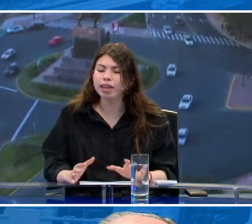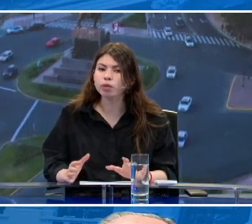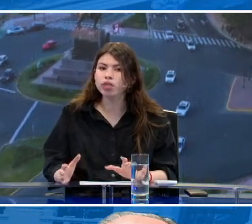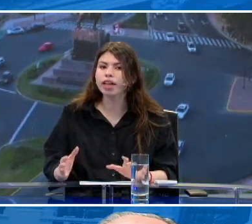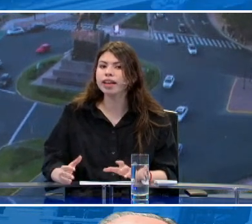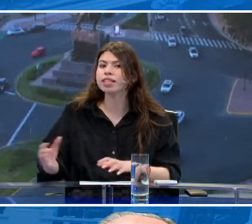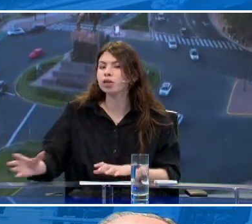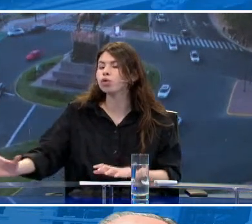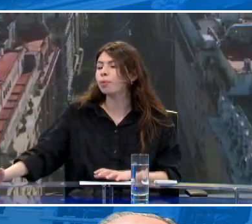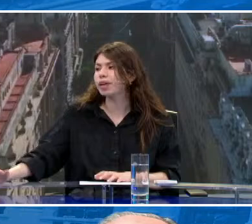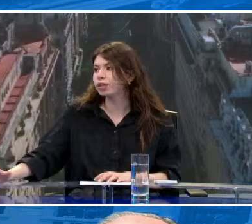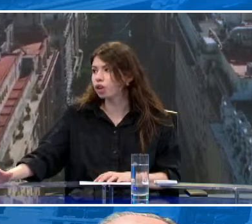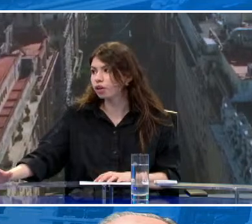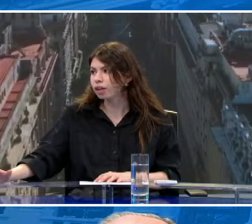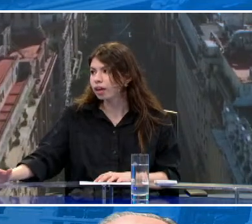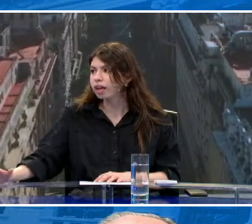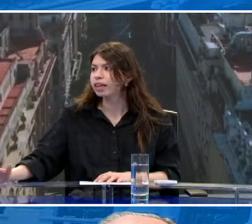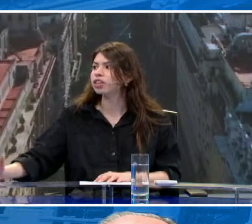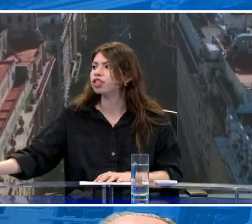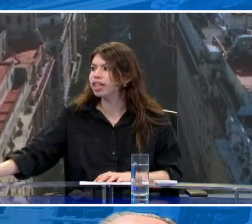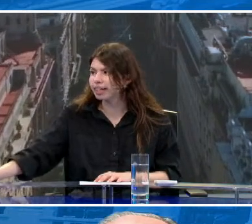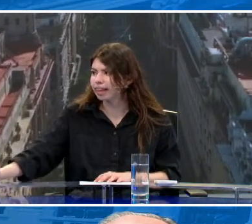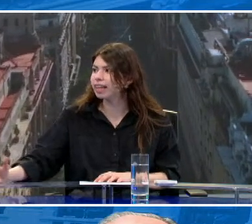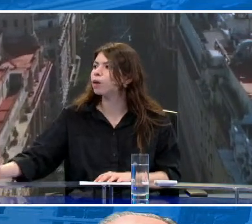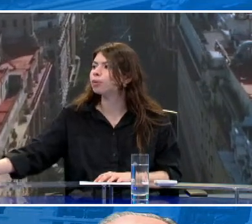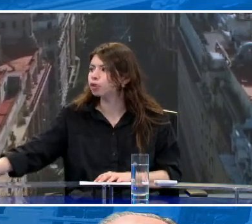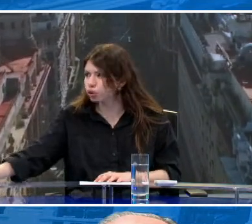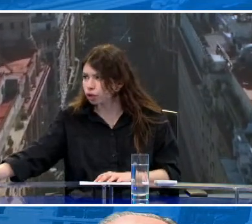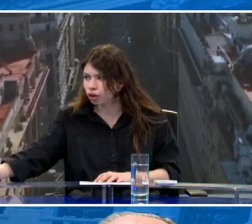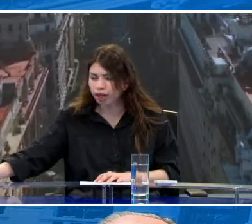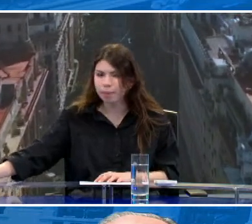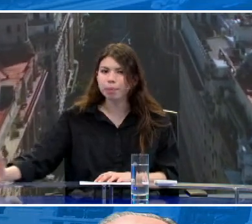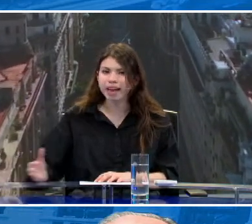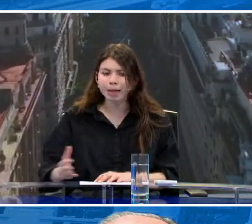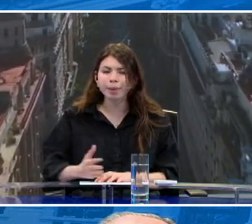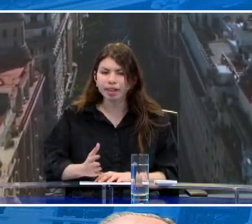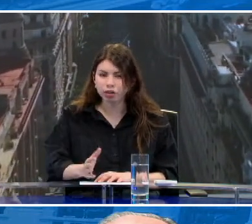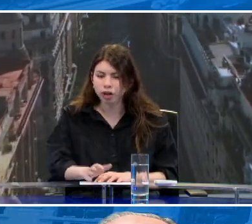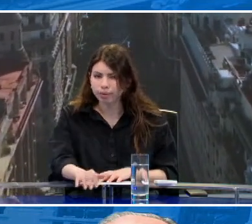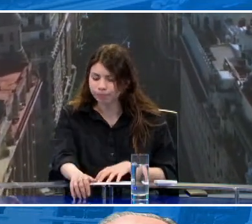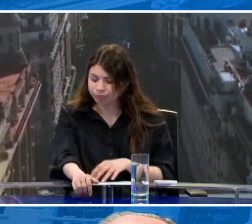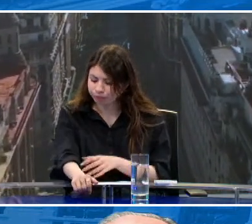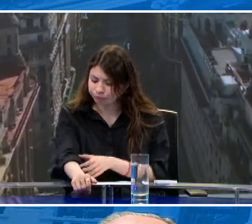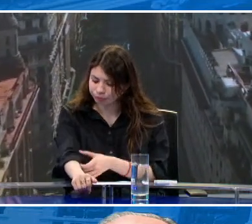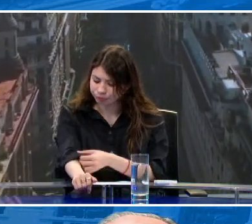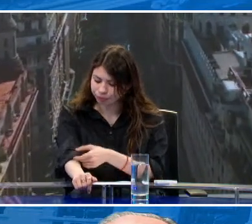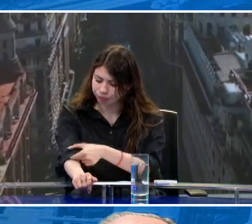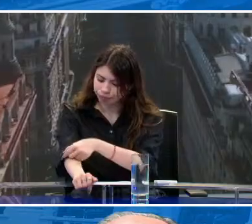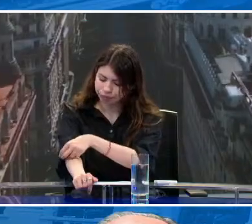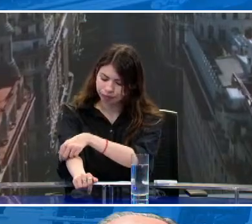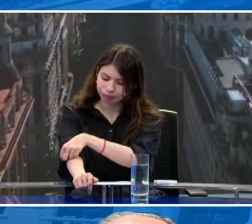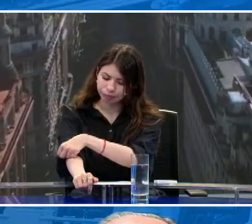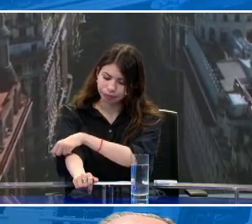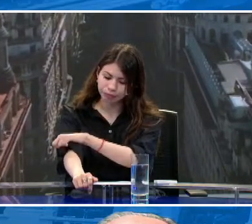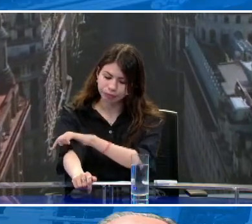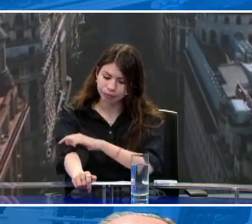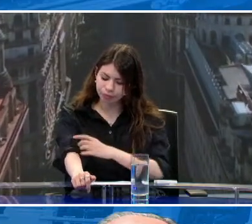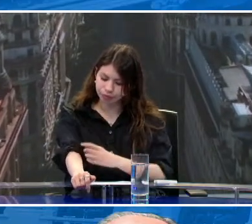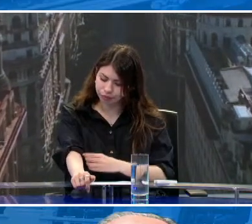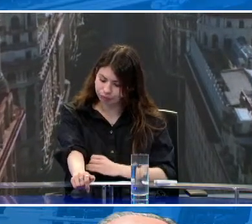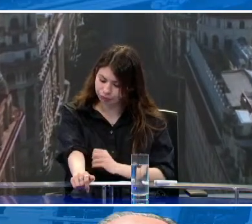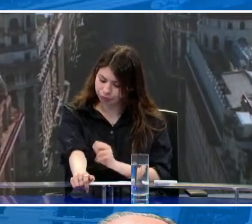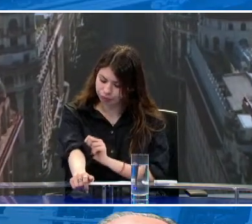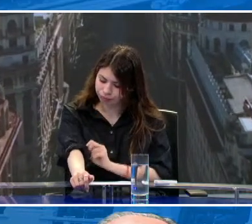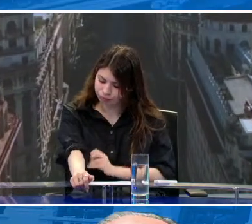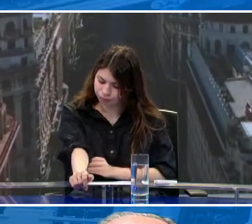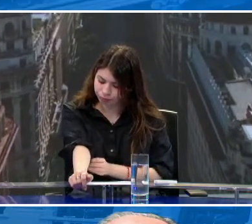esta denuncia, de hecho, es una operación kirchnerista de la oposición en plena campaña electoral. Lo que pasa es que yo te digo, es cierto, lo que